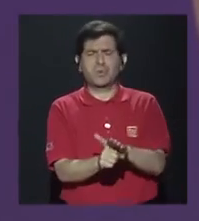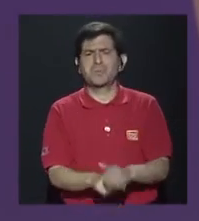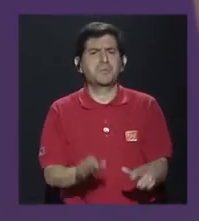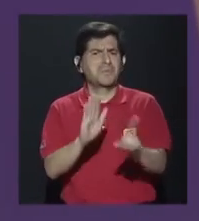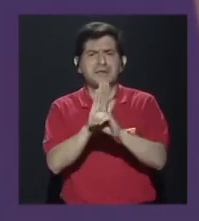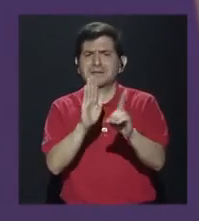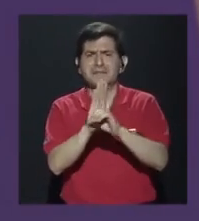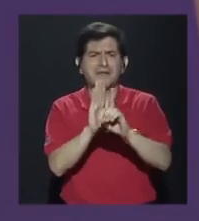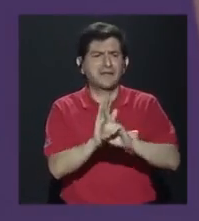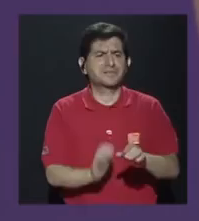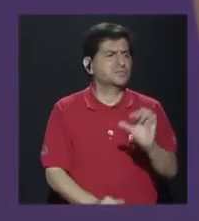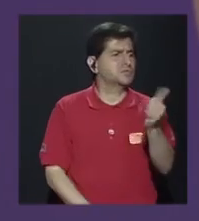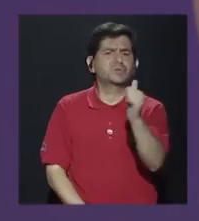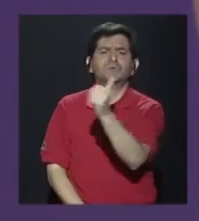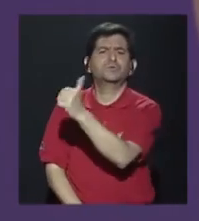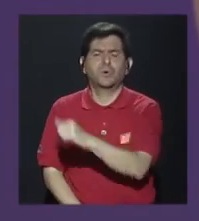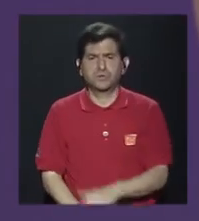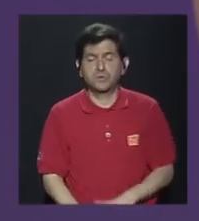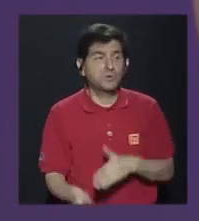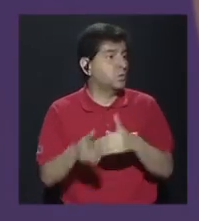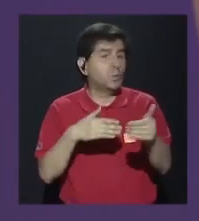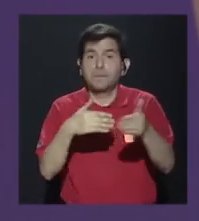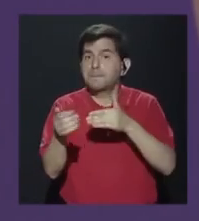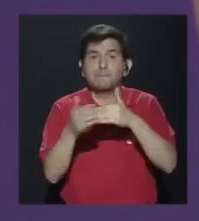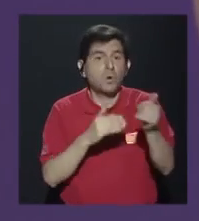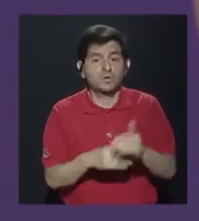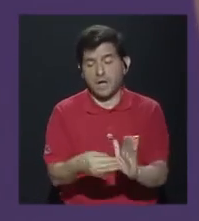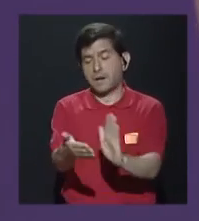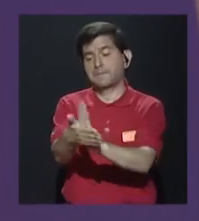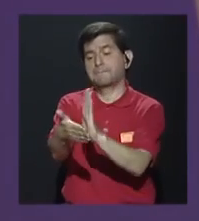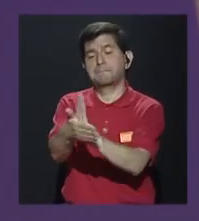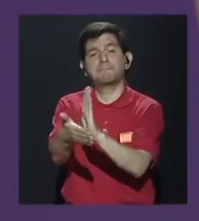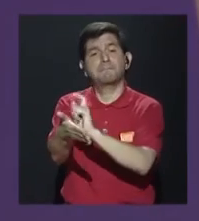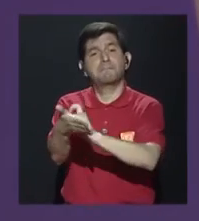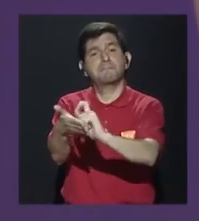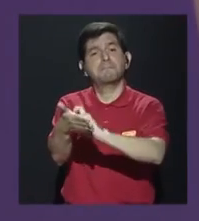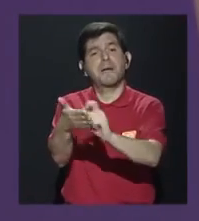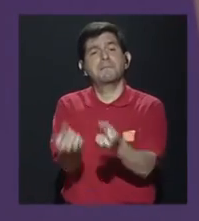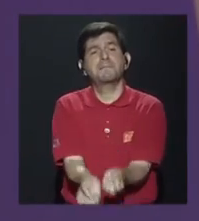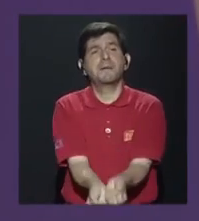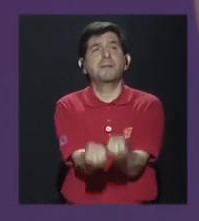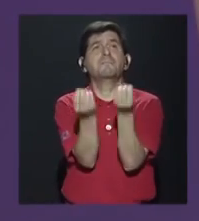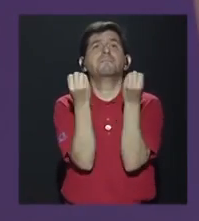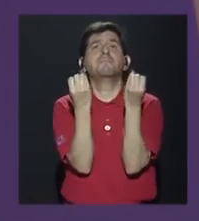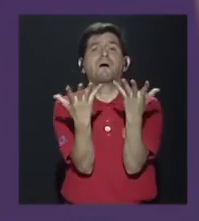nuestros derechos, a pesar de que en el papel y que hay múltiples